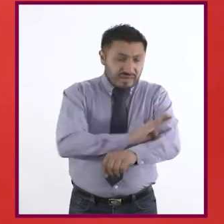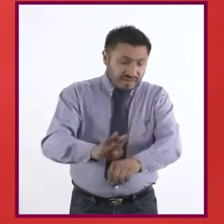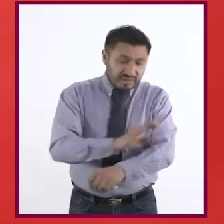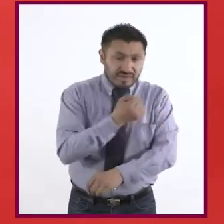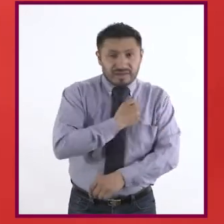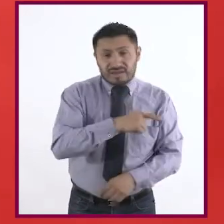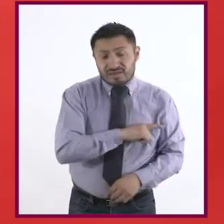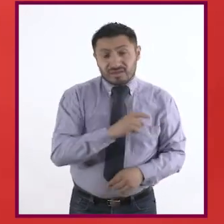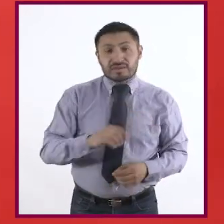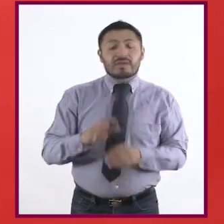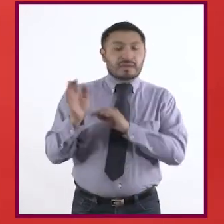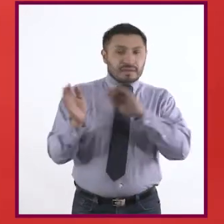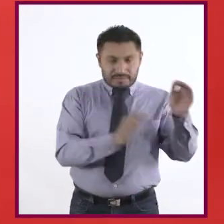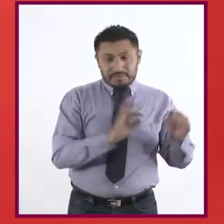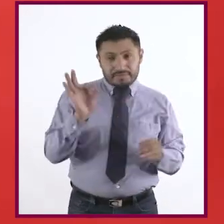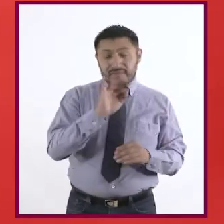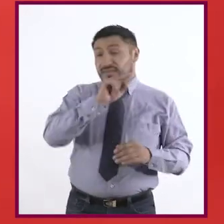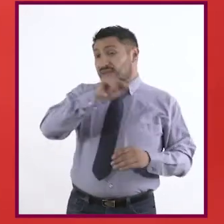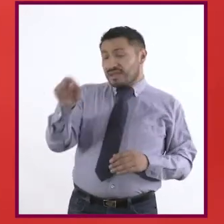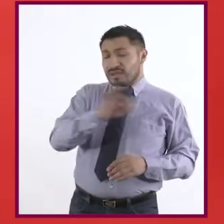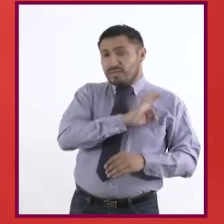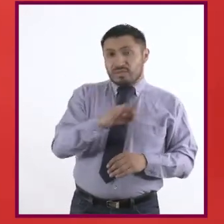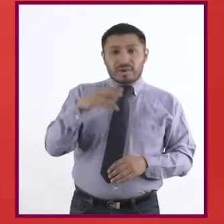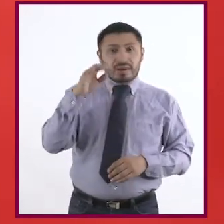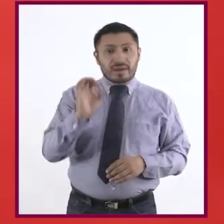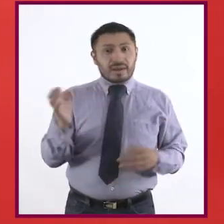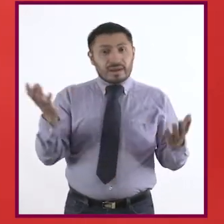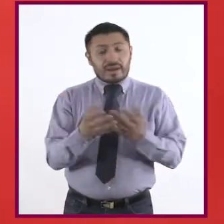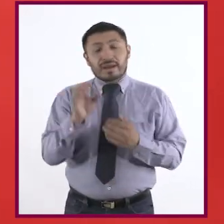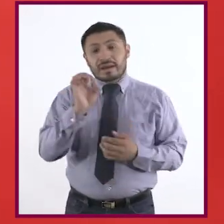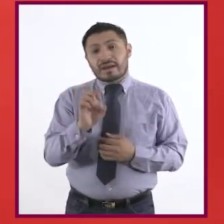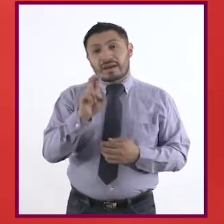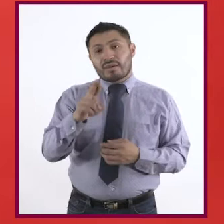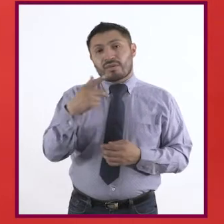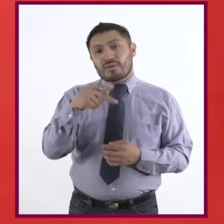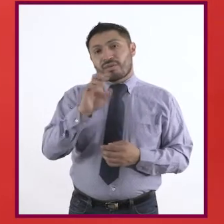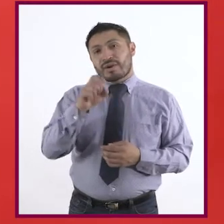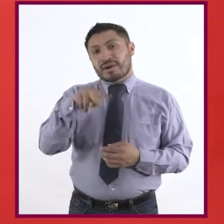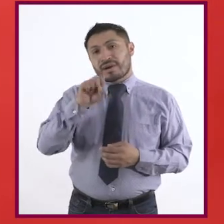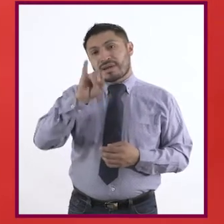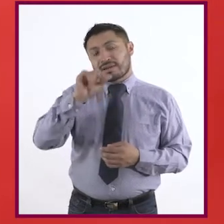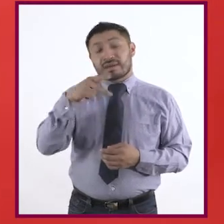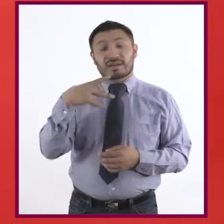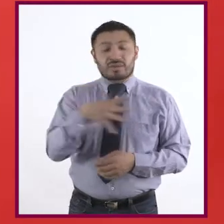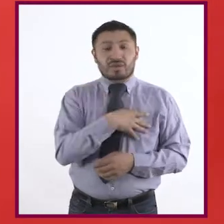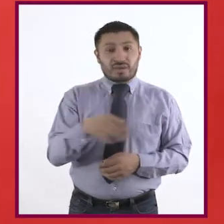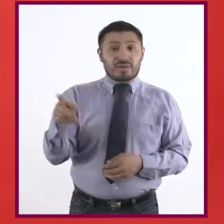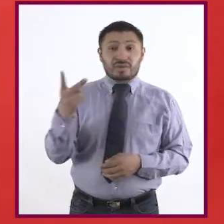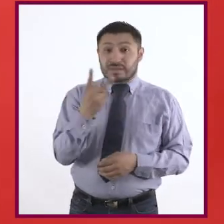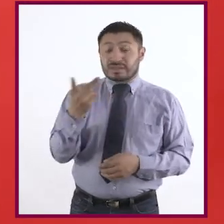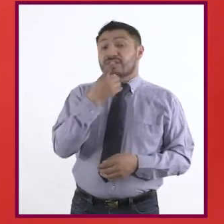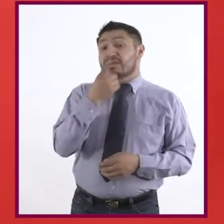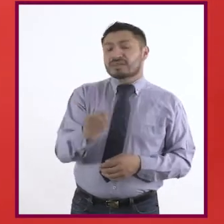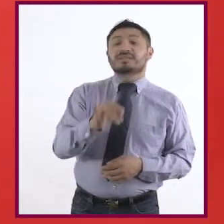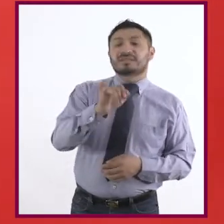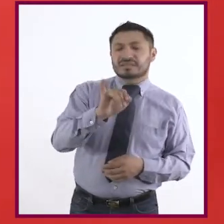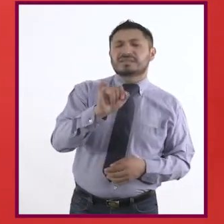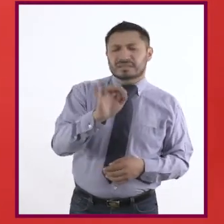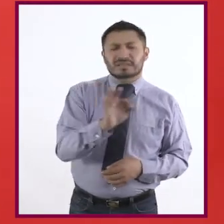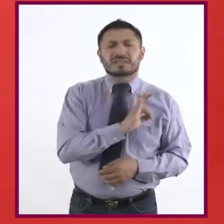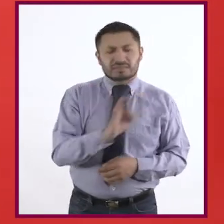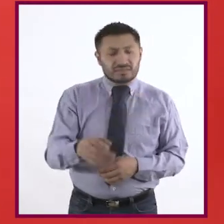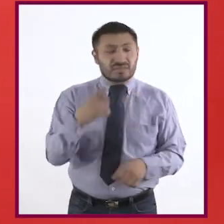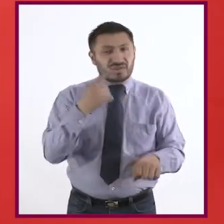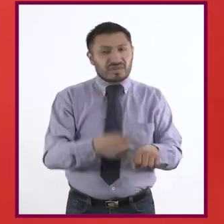ellos serían capaces de efectuar la eugenesia en sus hijos, tanto Lorena como Zuleima nos comentaron que sí, pues de esta manera podrían